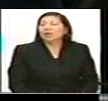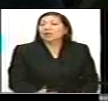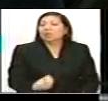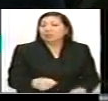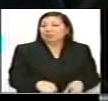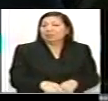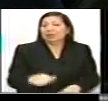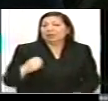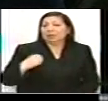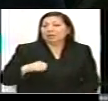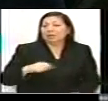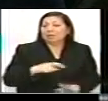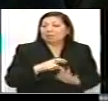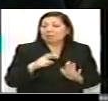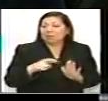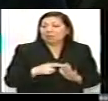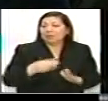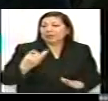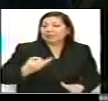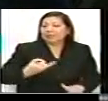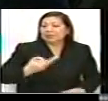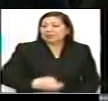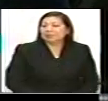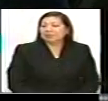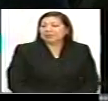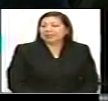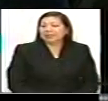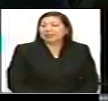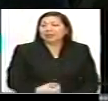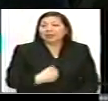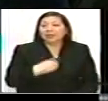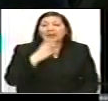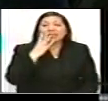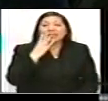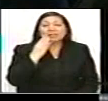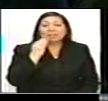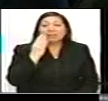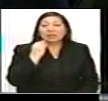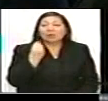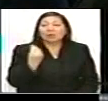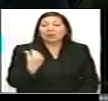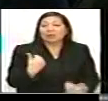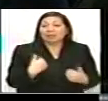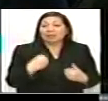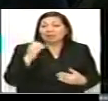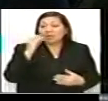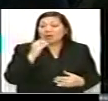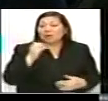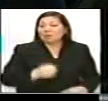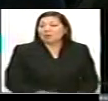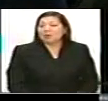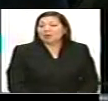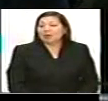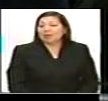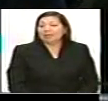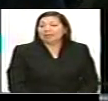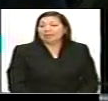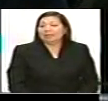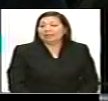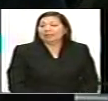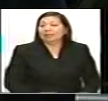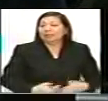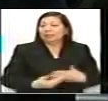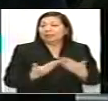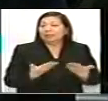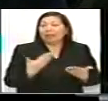municipios y los proyectos especiales. Lo digo por experiencia, porque cuando yo tuve la oportunidad, generé alguna de